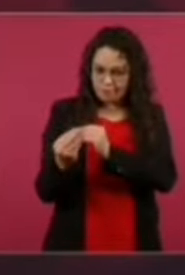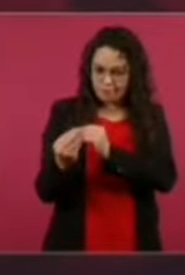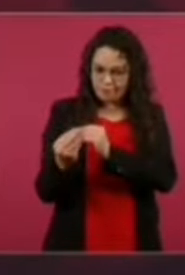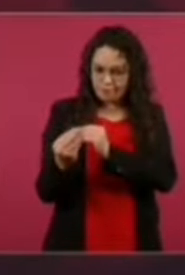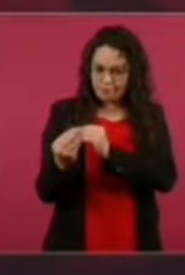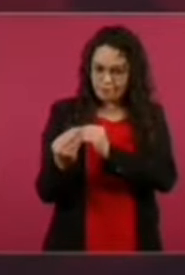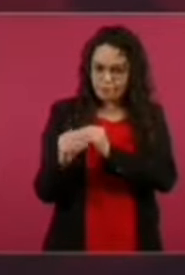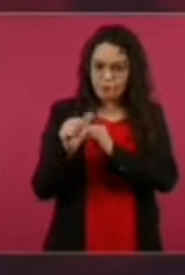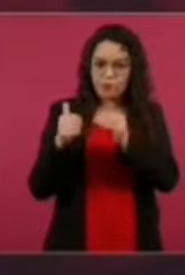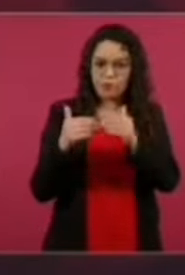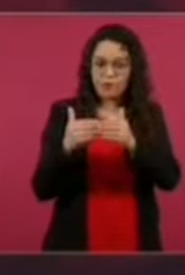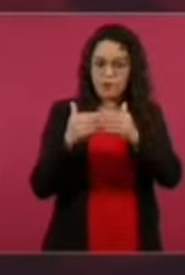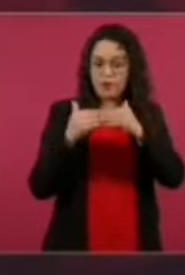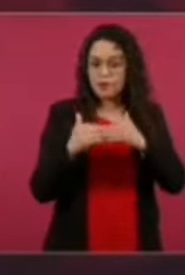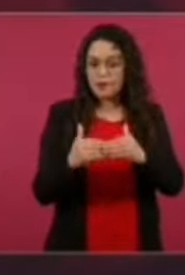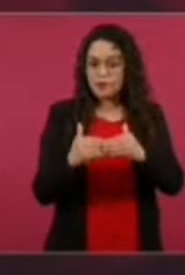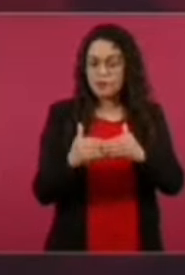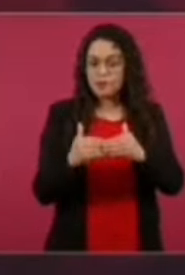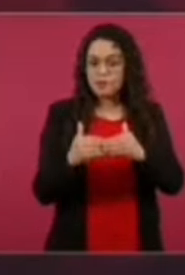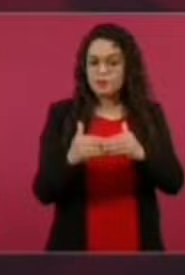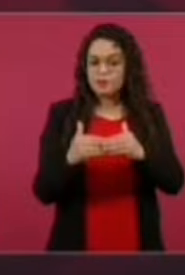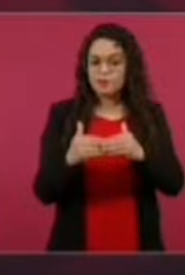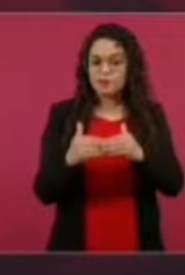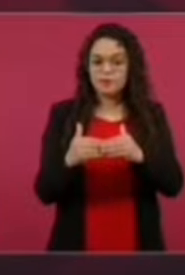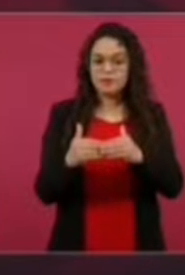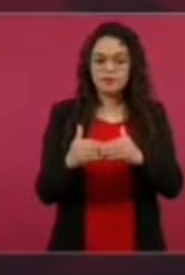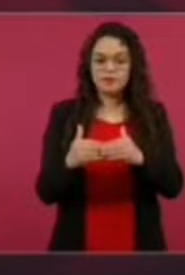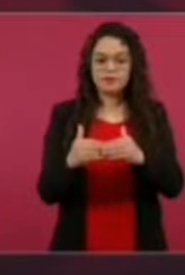Y la rechazaron.